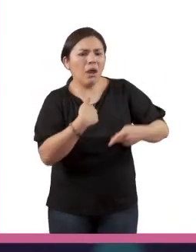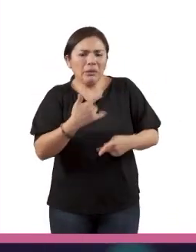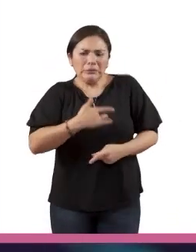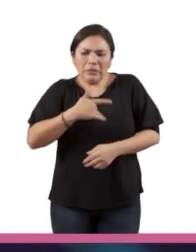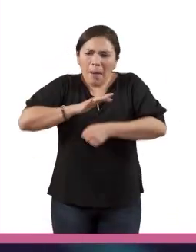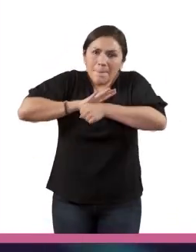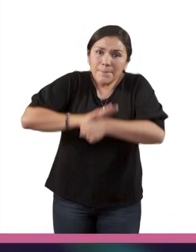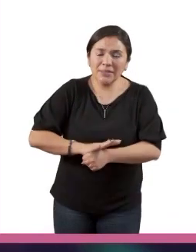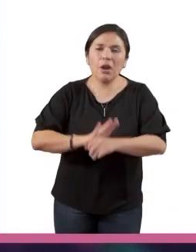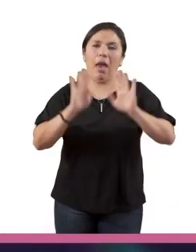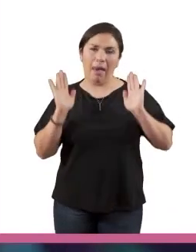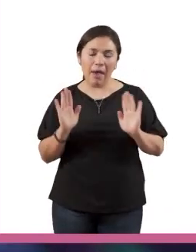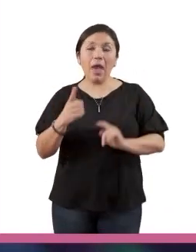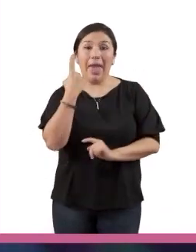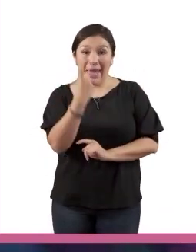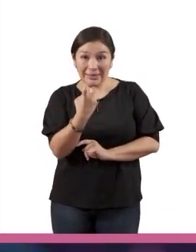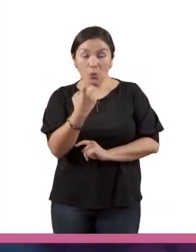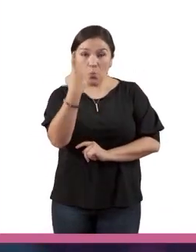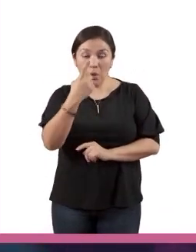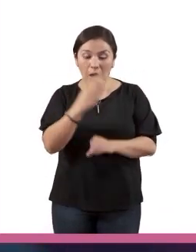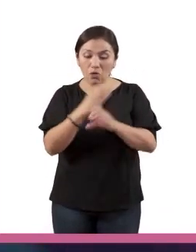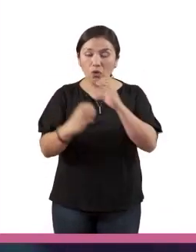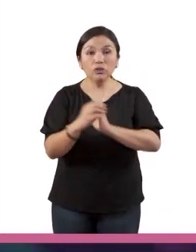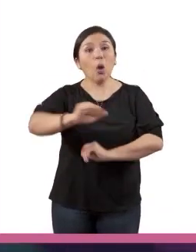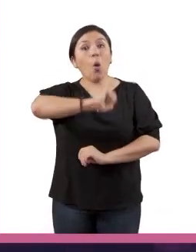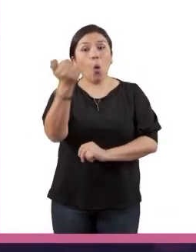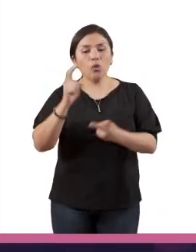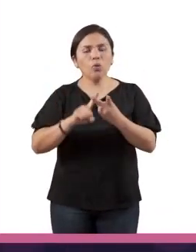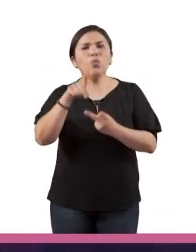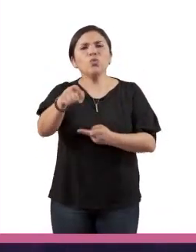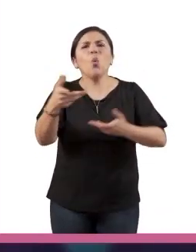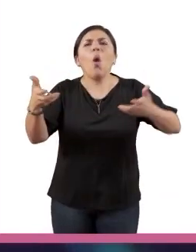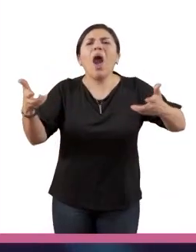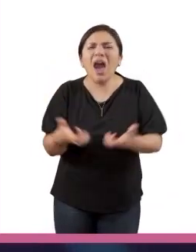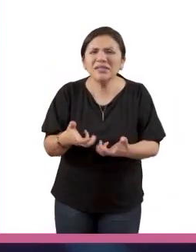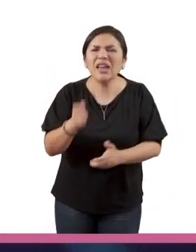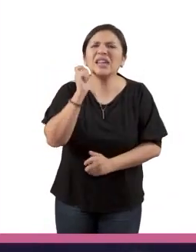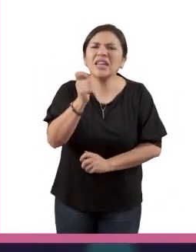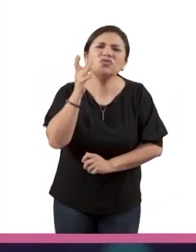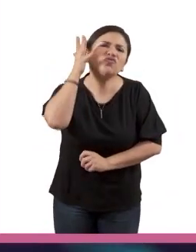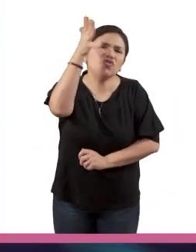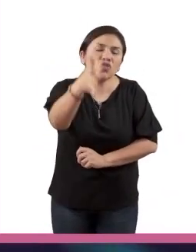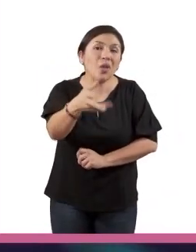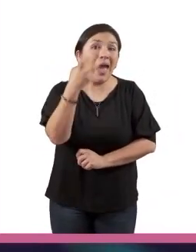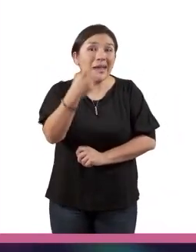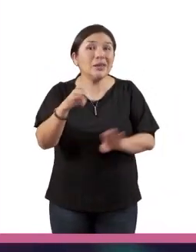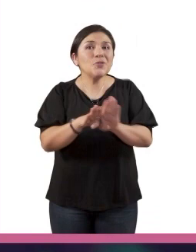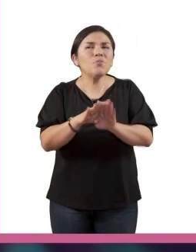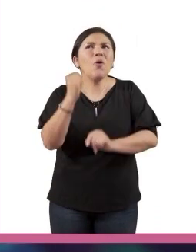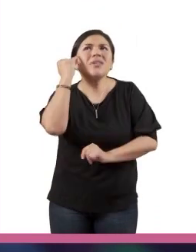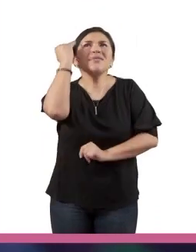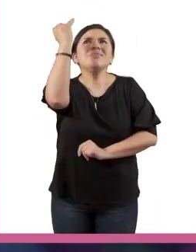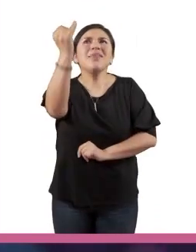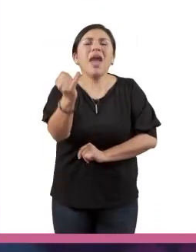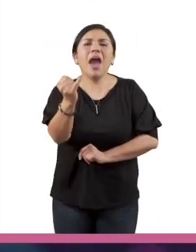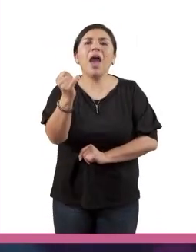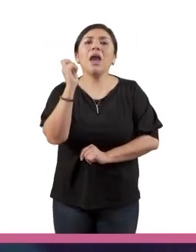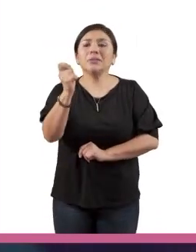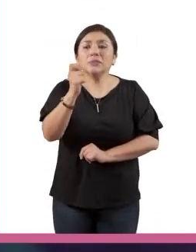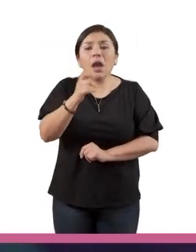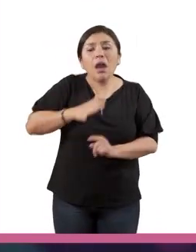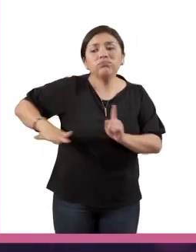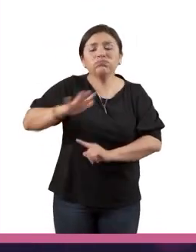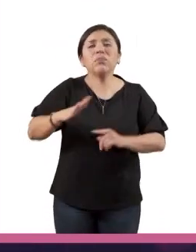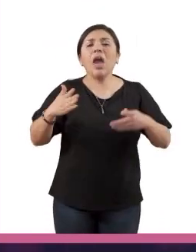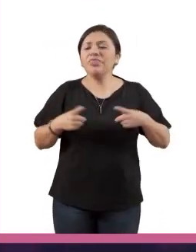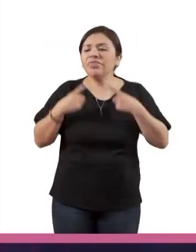presionando. Eso por un lado. Por el otro también, ¿qué vas a hacer? Tiene que ver con la idea de qué es lo que la sociedad